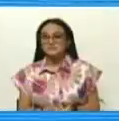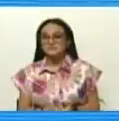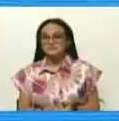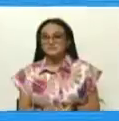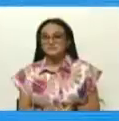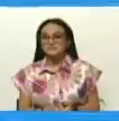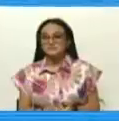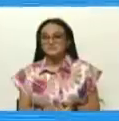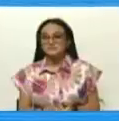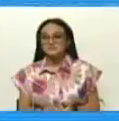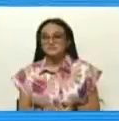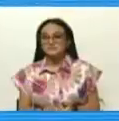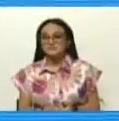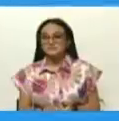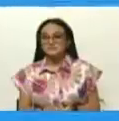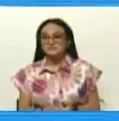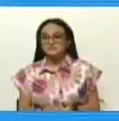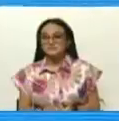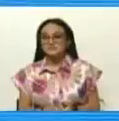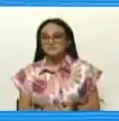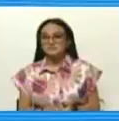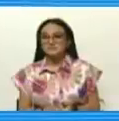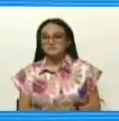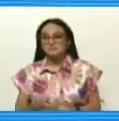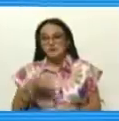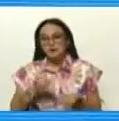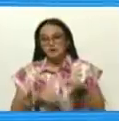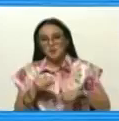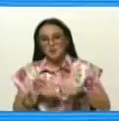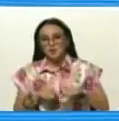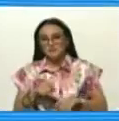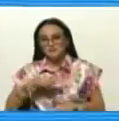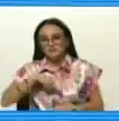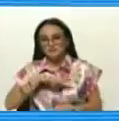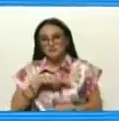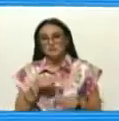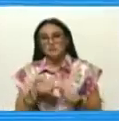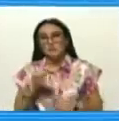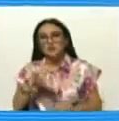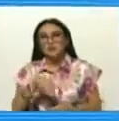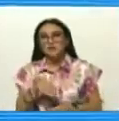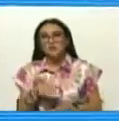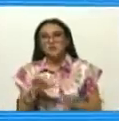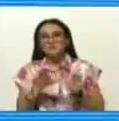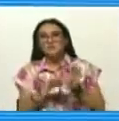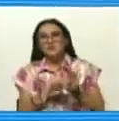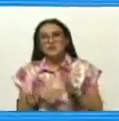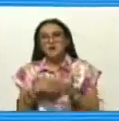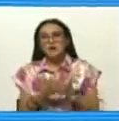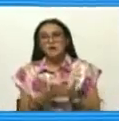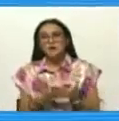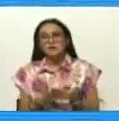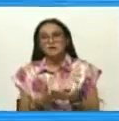no hemos tocado aquí mayor cosa, así la encontramos, destrozada. Cuando yo digo que se robaron hasta los botones